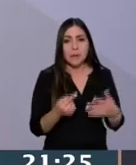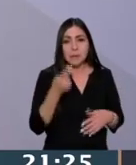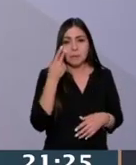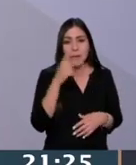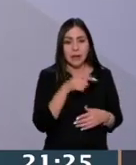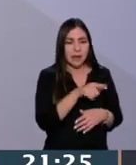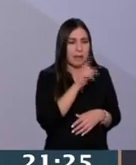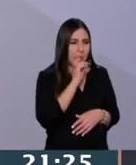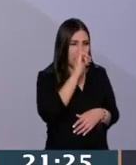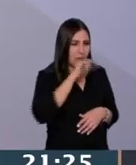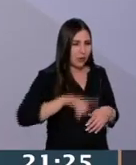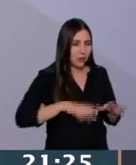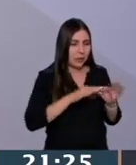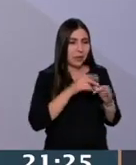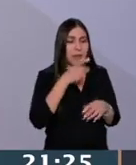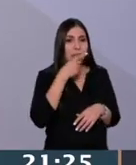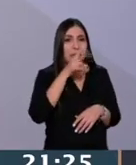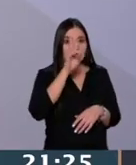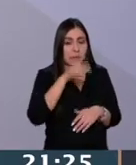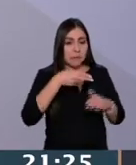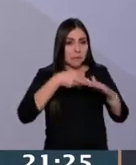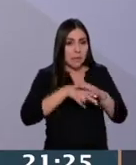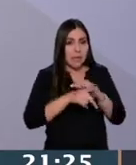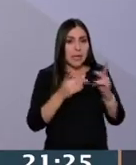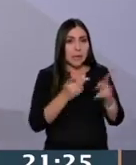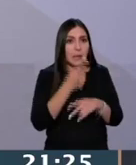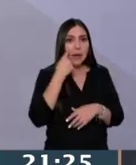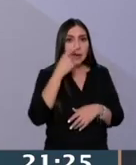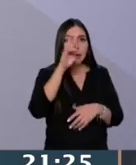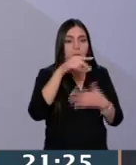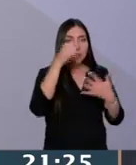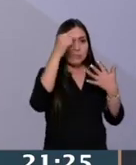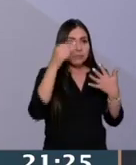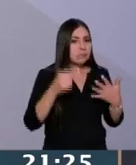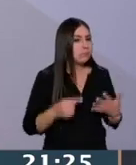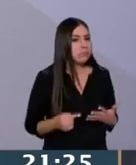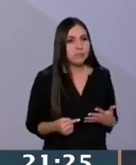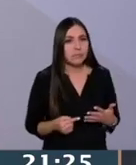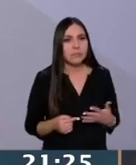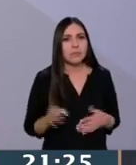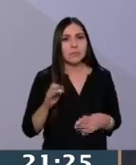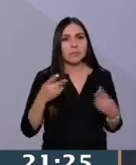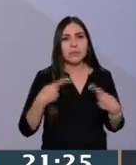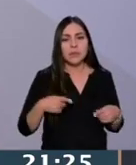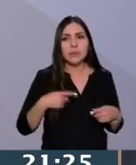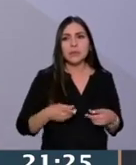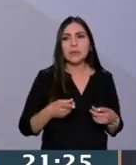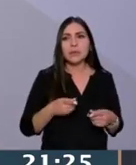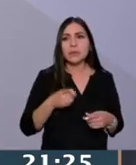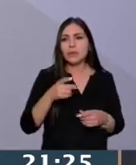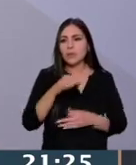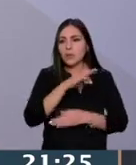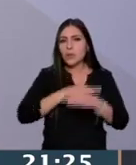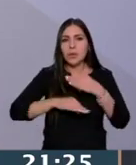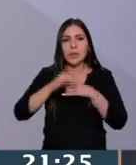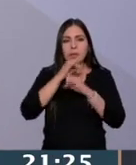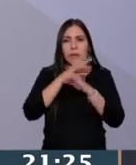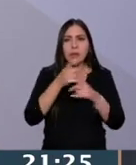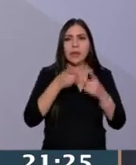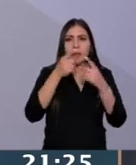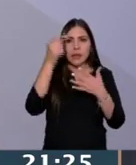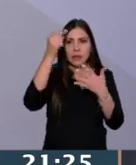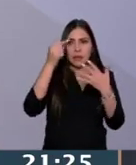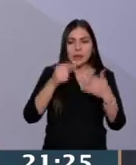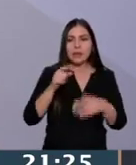metro. Porque además si lo mostraran darían las dos versiones, le darían al público toda la información a las audiencias, lo que